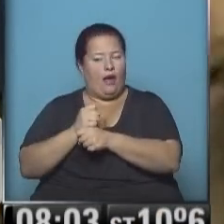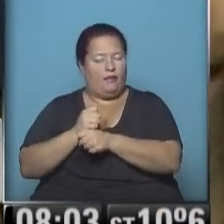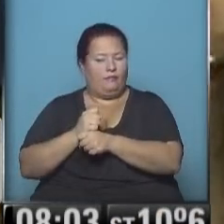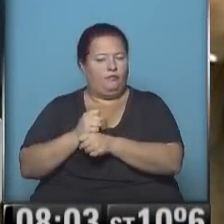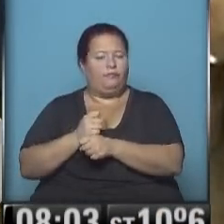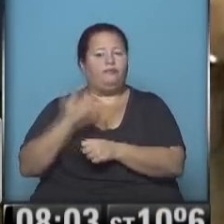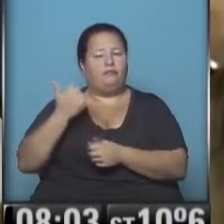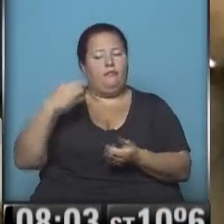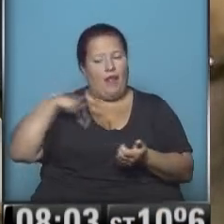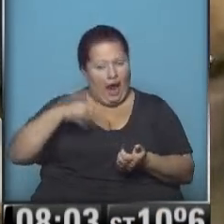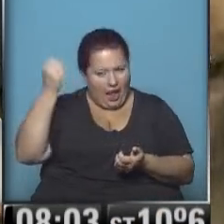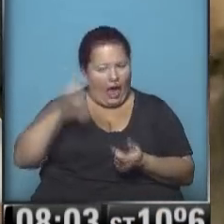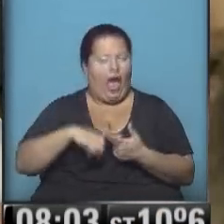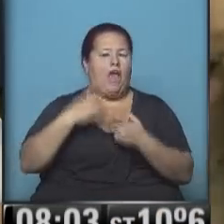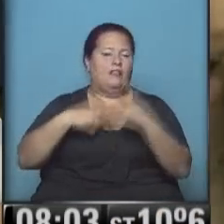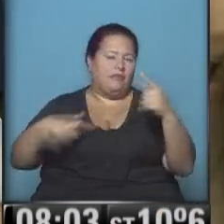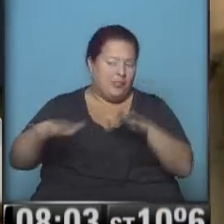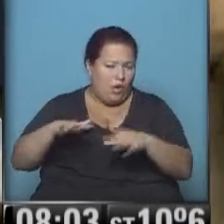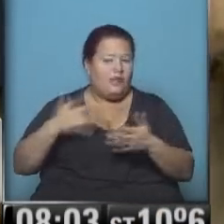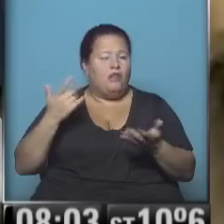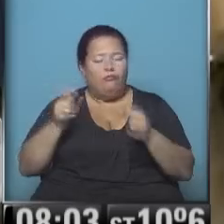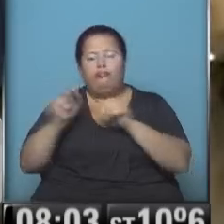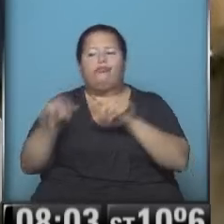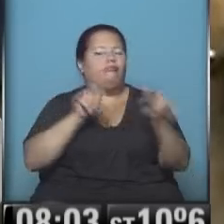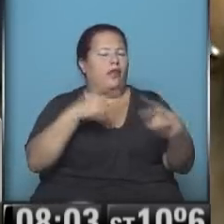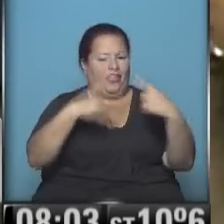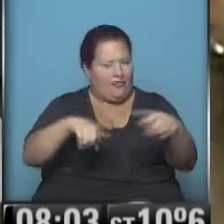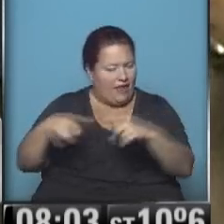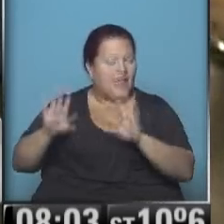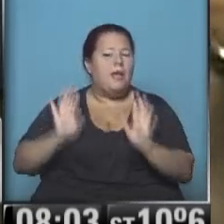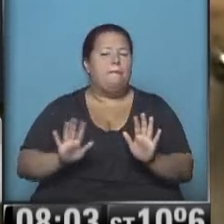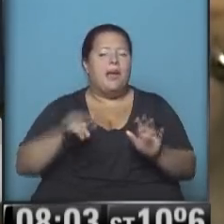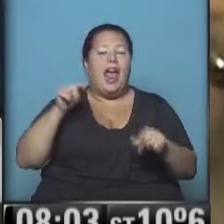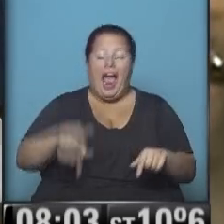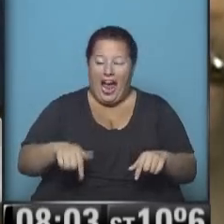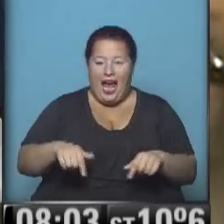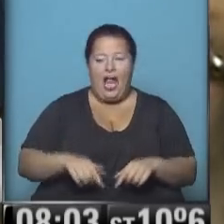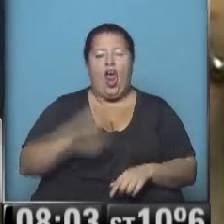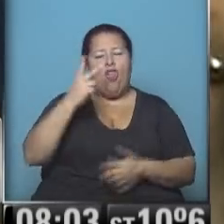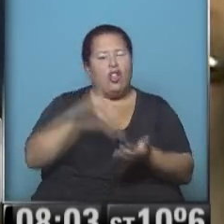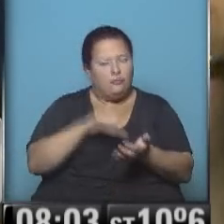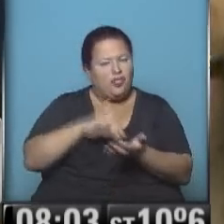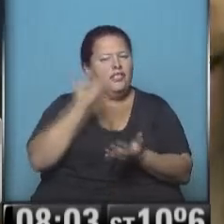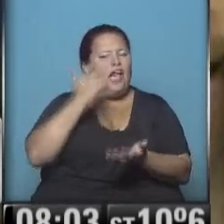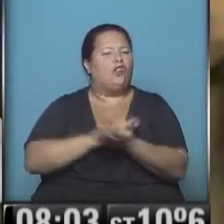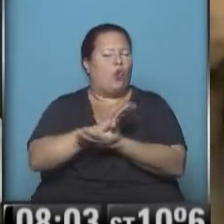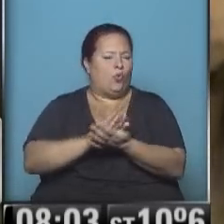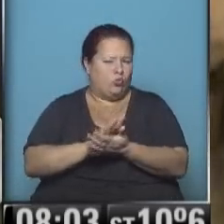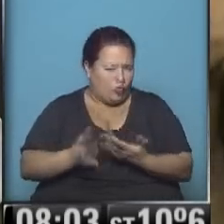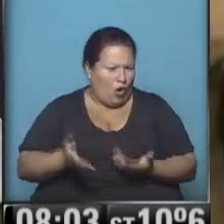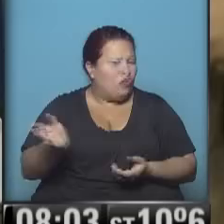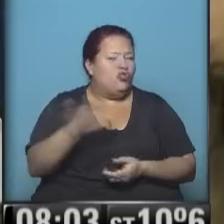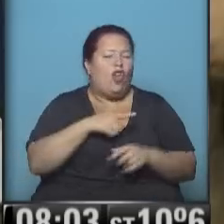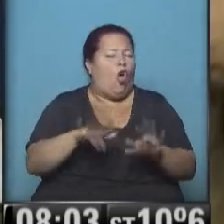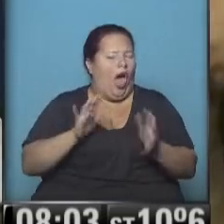genera renta y determinadas situaciones tienen particularidades. Pero estamos en el marco de que 2 millones ya resolvieron la situación y todo ronda